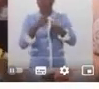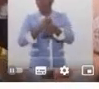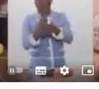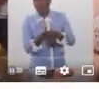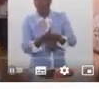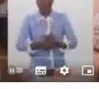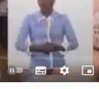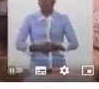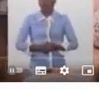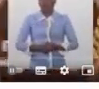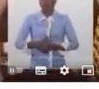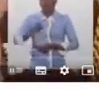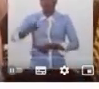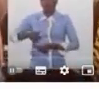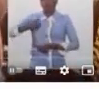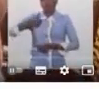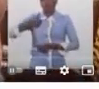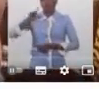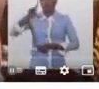contenta?